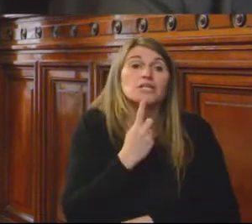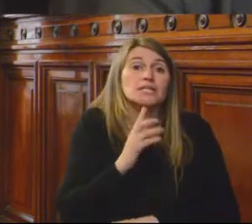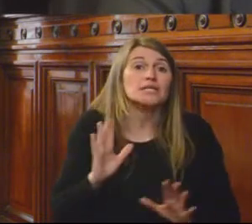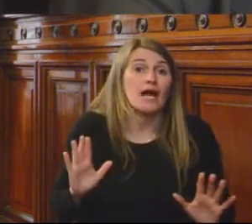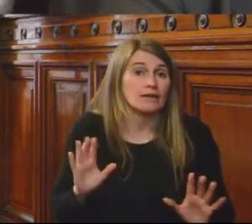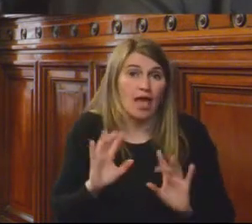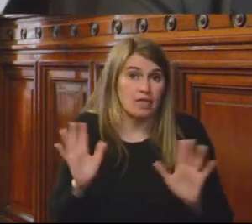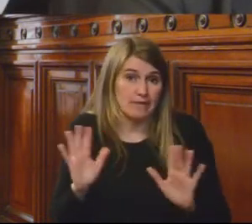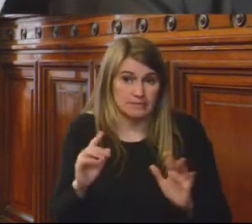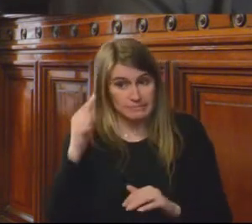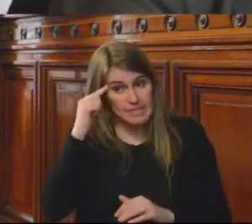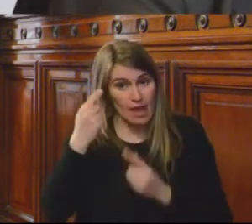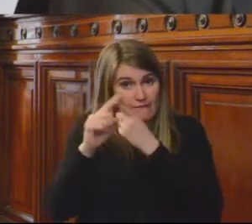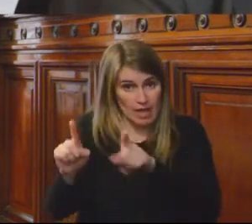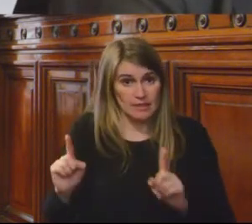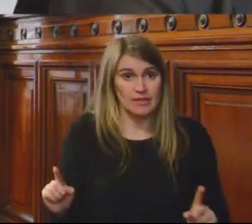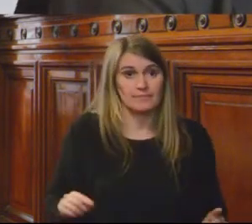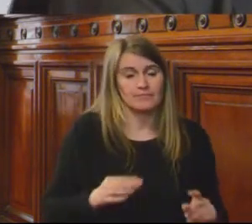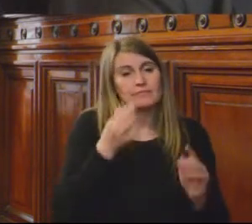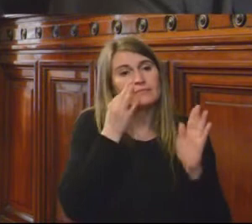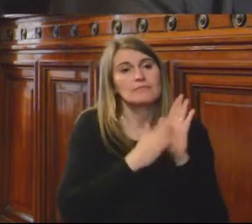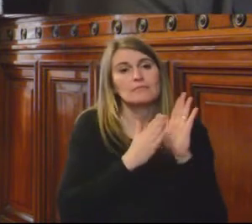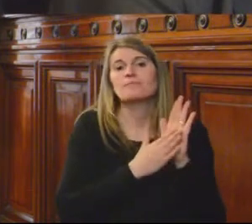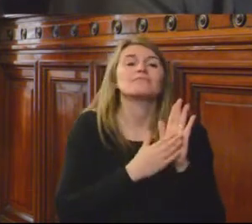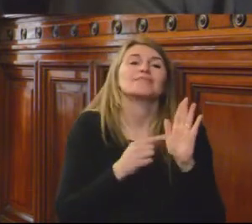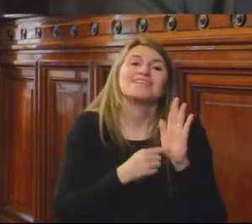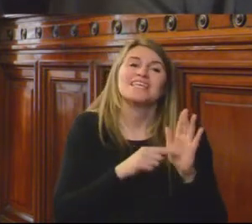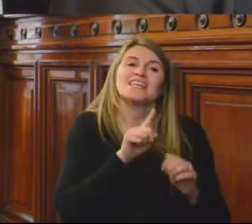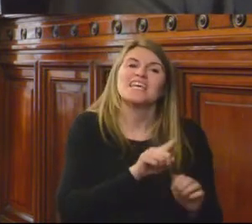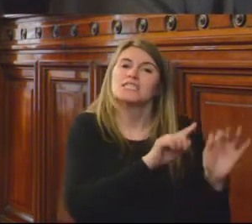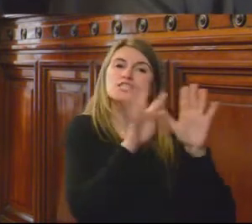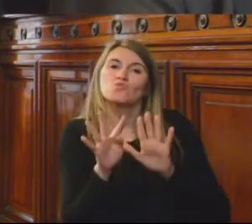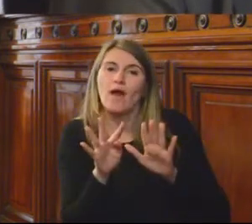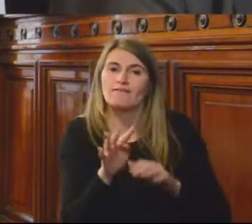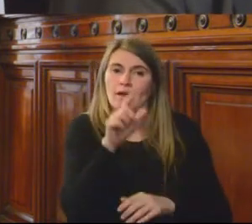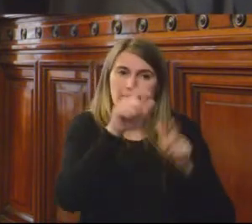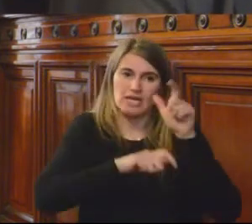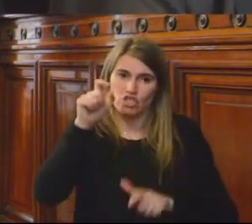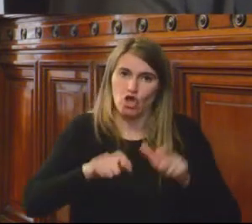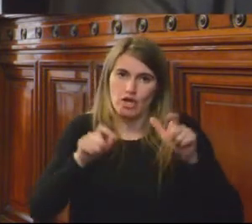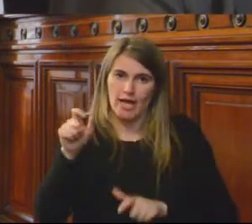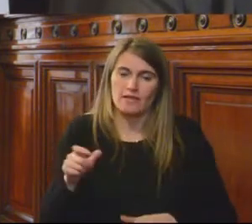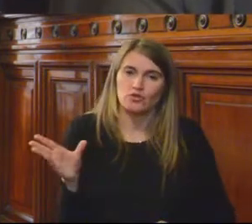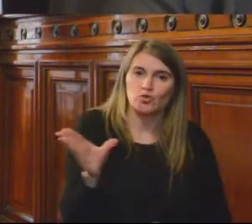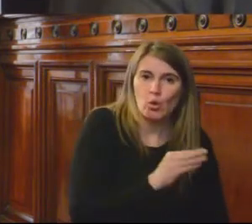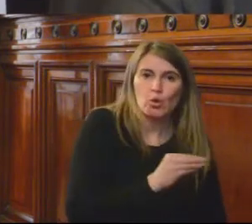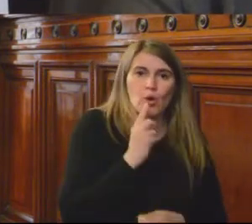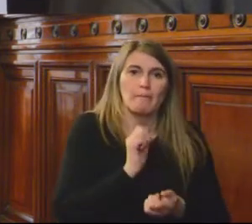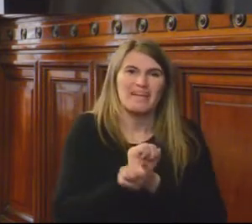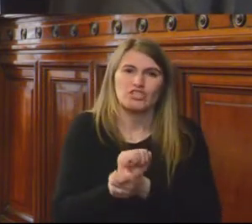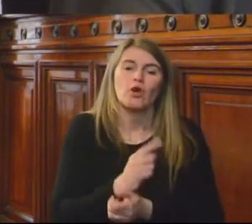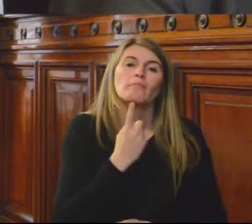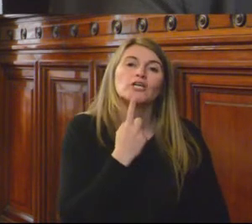quiero destacar esta realidad y con esto termino. 19 personas, todas ellas categorizadas como presos políticos en el